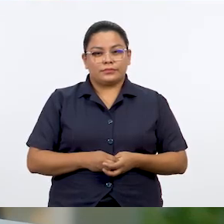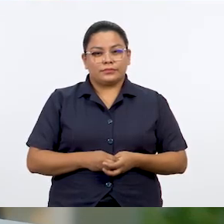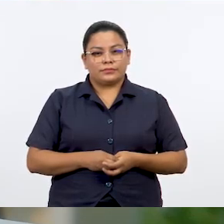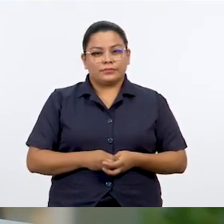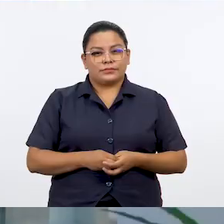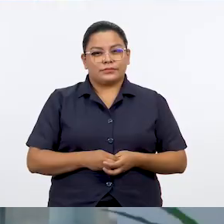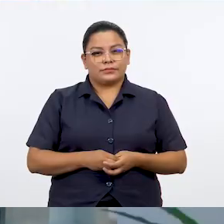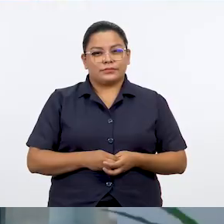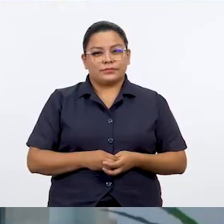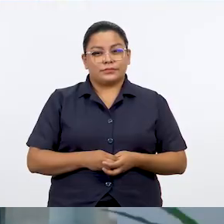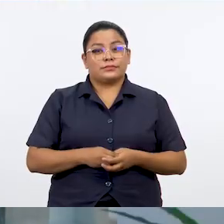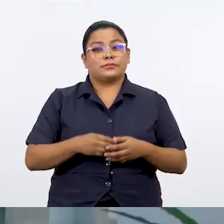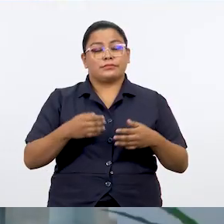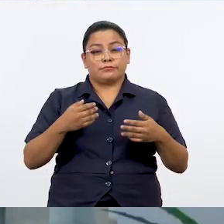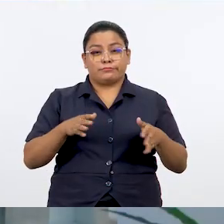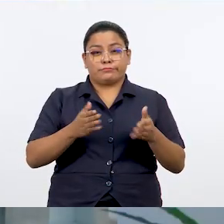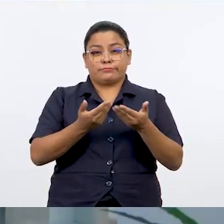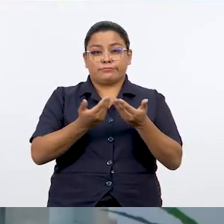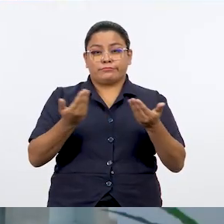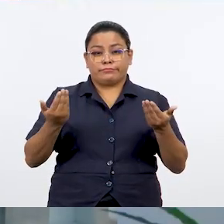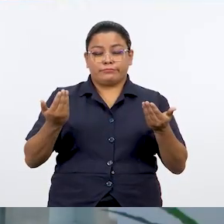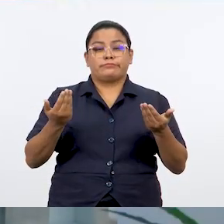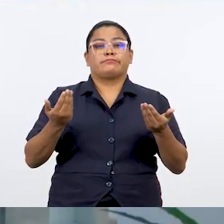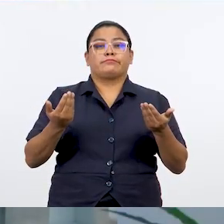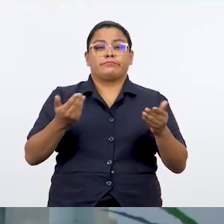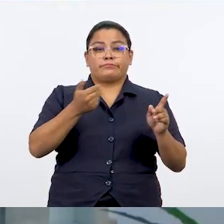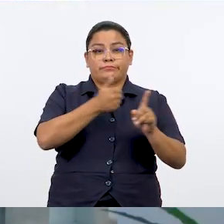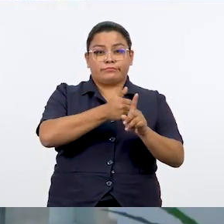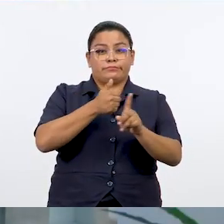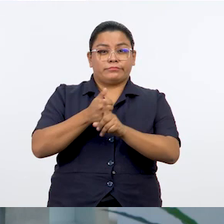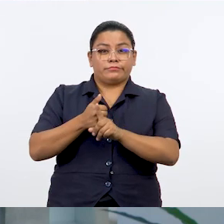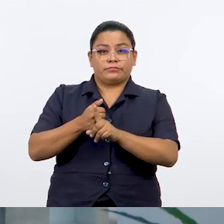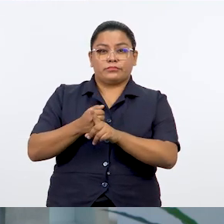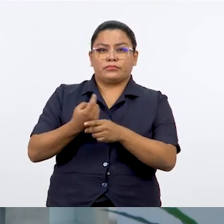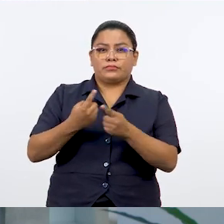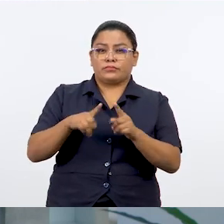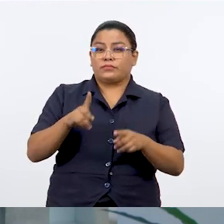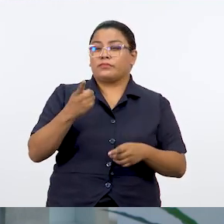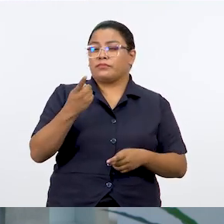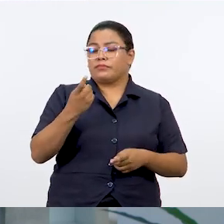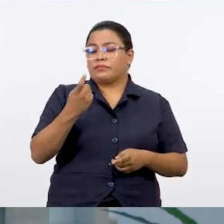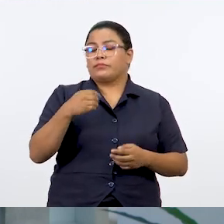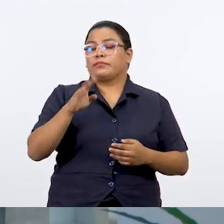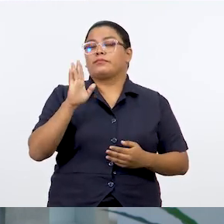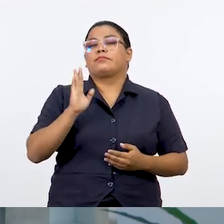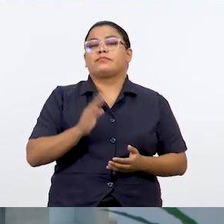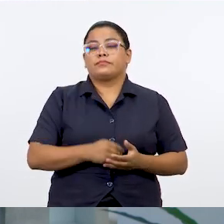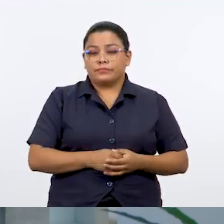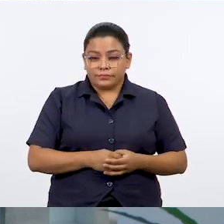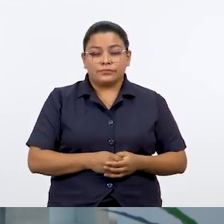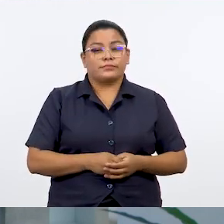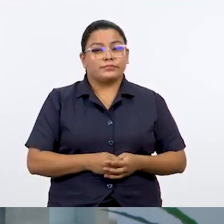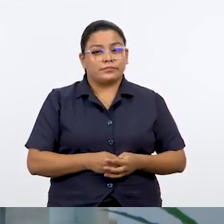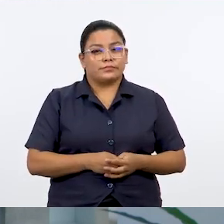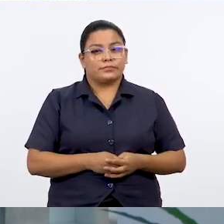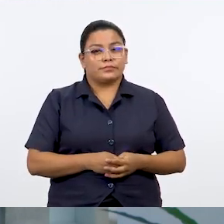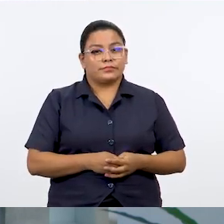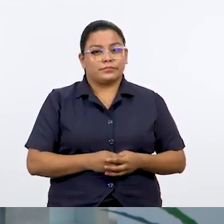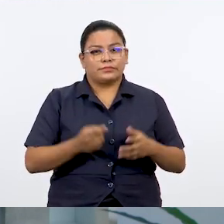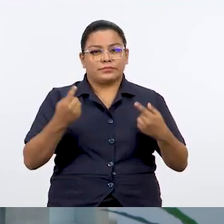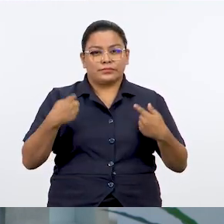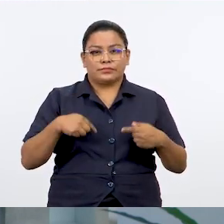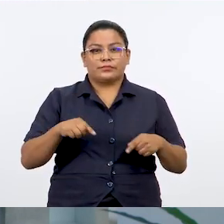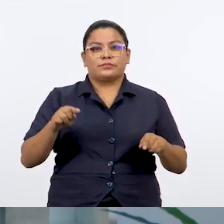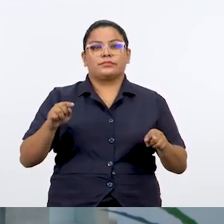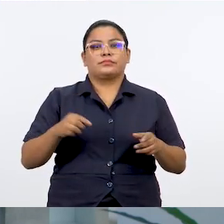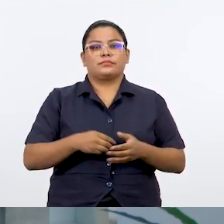Bien, ya repartimos una vez a cada grupo, pero todavía tenemos suficientes paletas. Así que